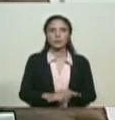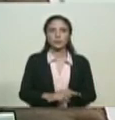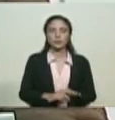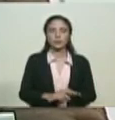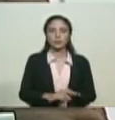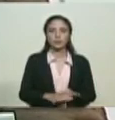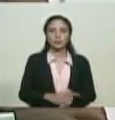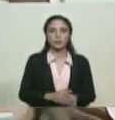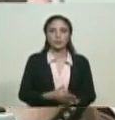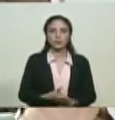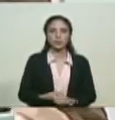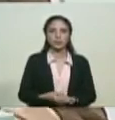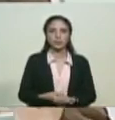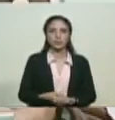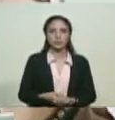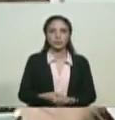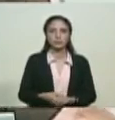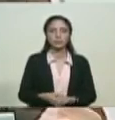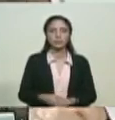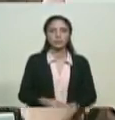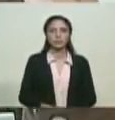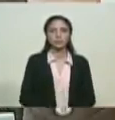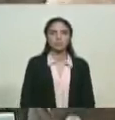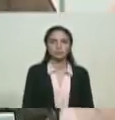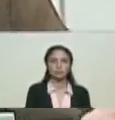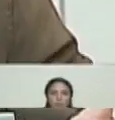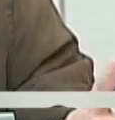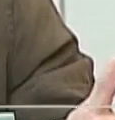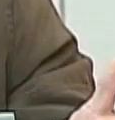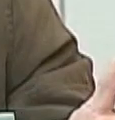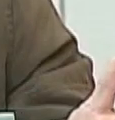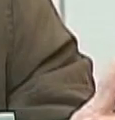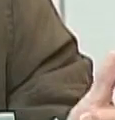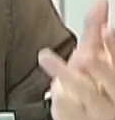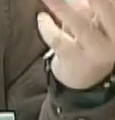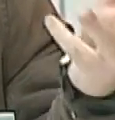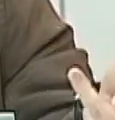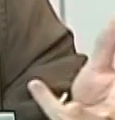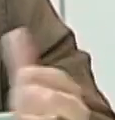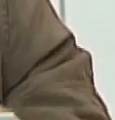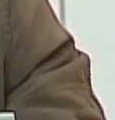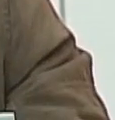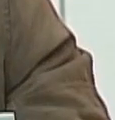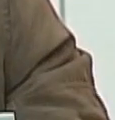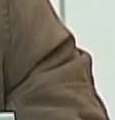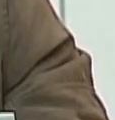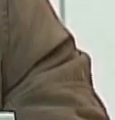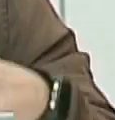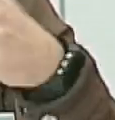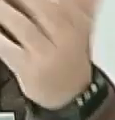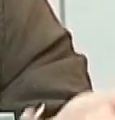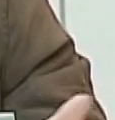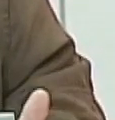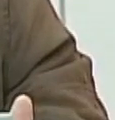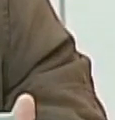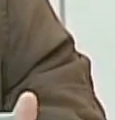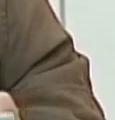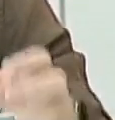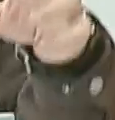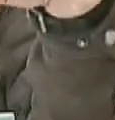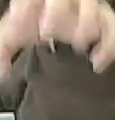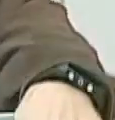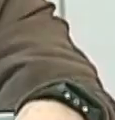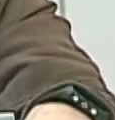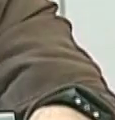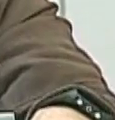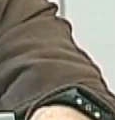fundamentales como son el partido los clave los consejos comunales las comunas y las brigadas somos venezuela donde están las misiones las grandes misiones